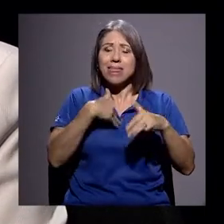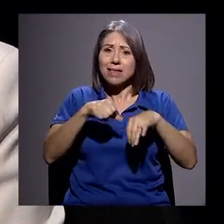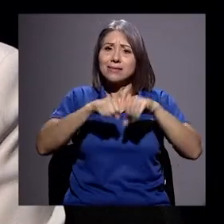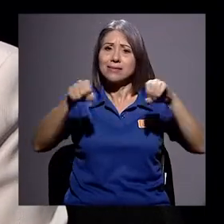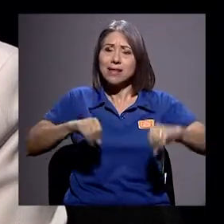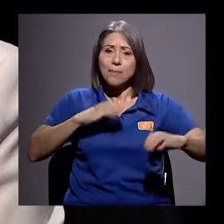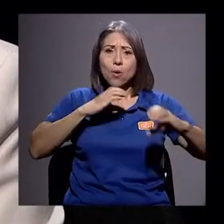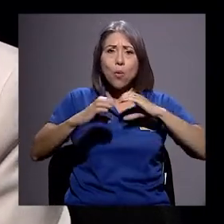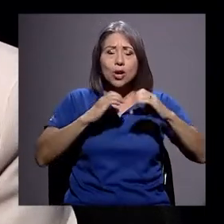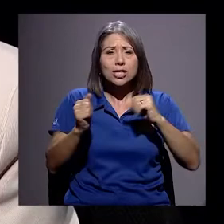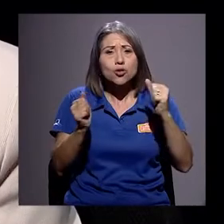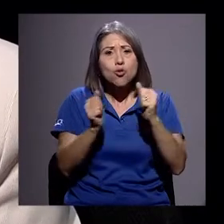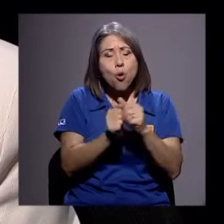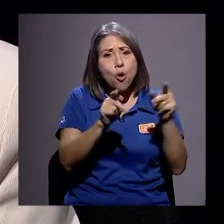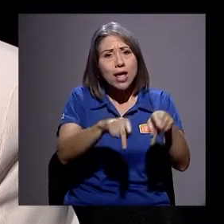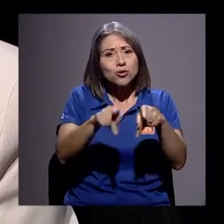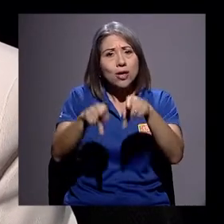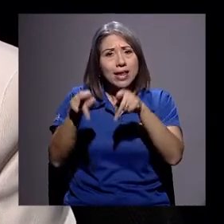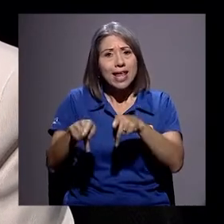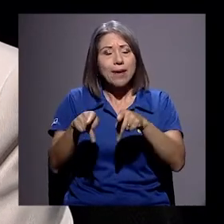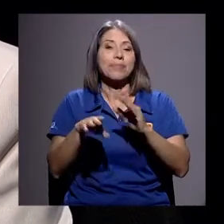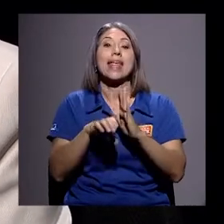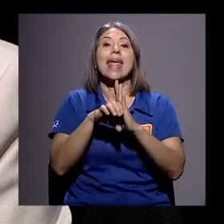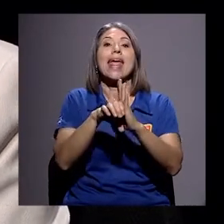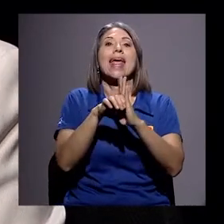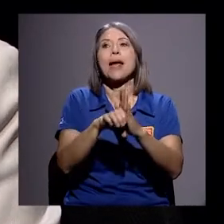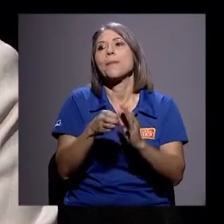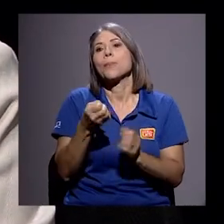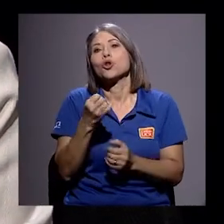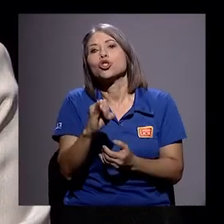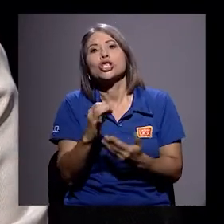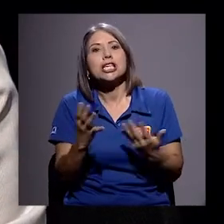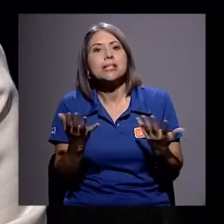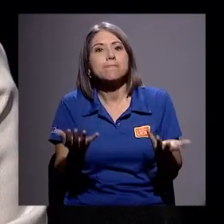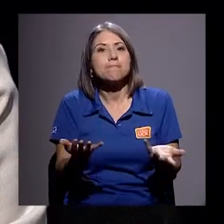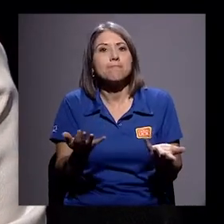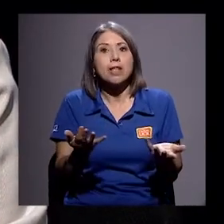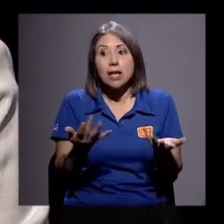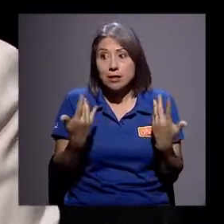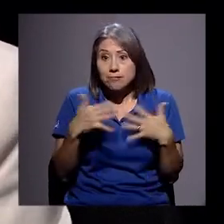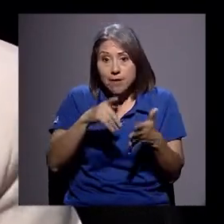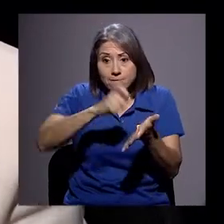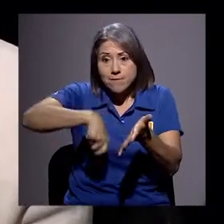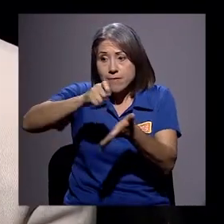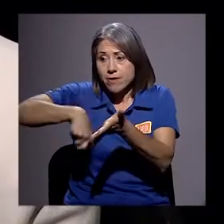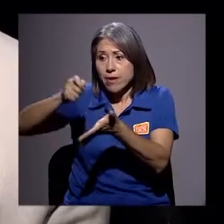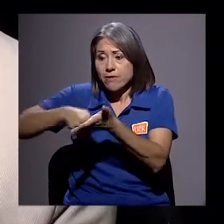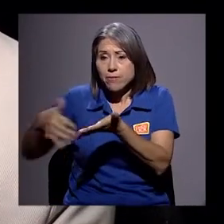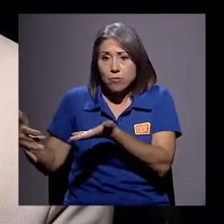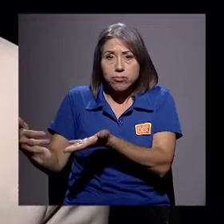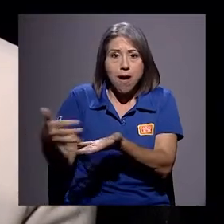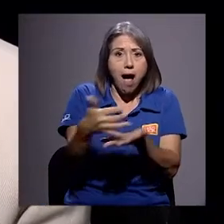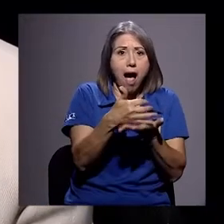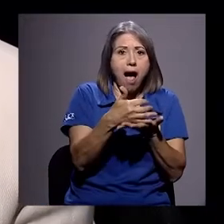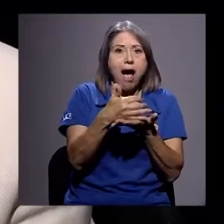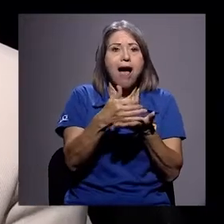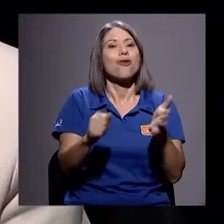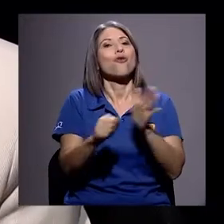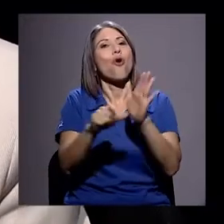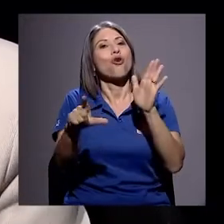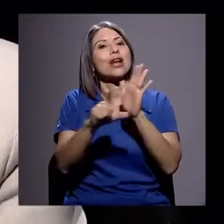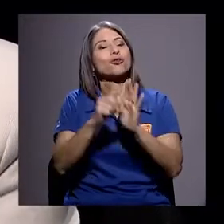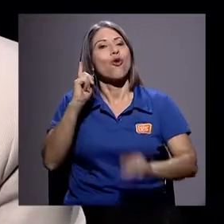ciudadanía donde si por ejemplo se recolectan más de determinada cantidad de firmas el congreso está obligado a discutir ese tema